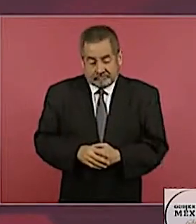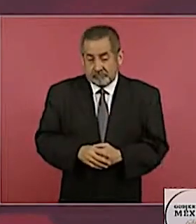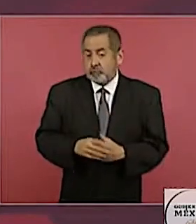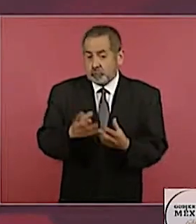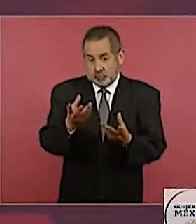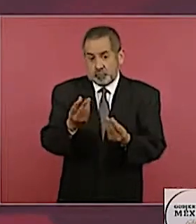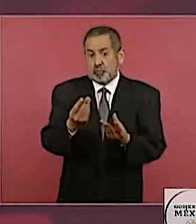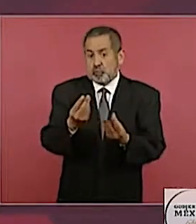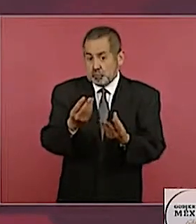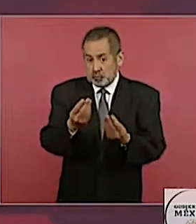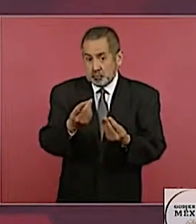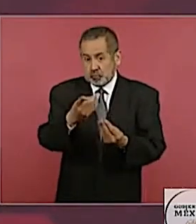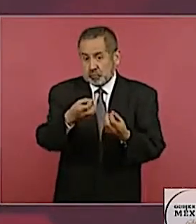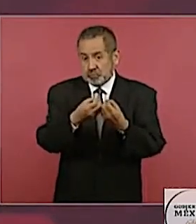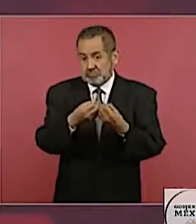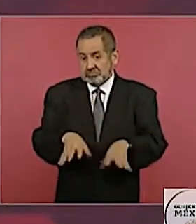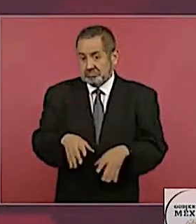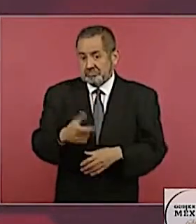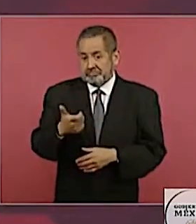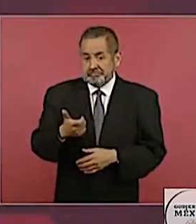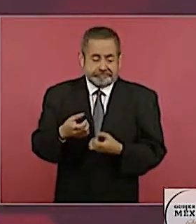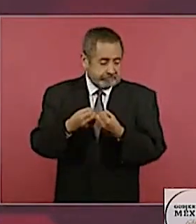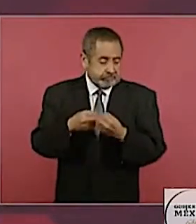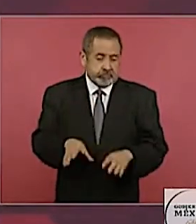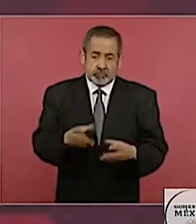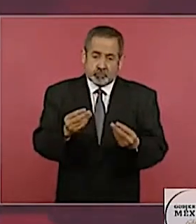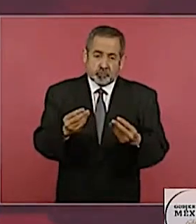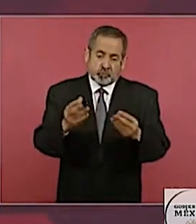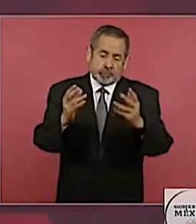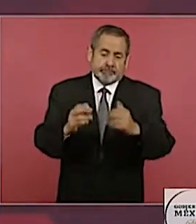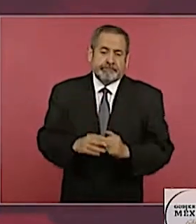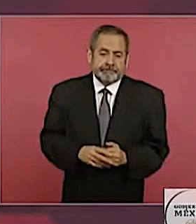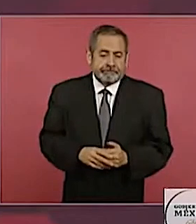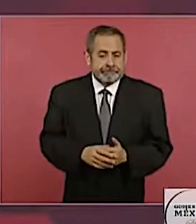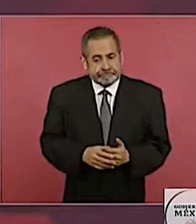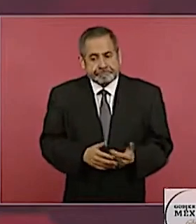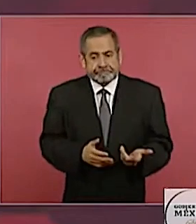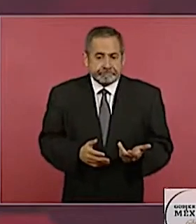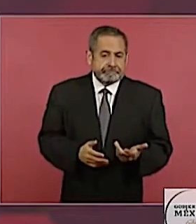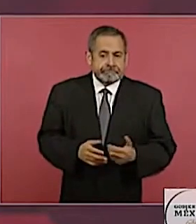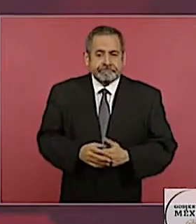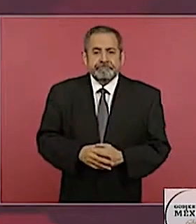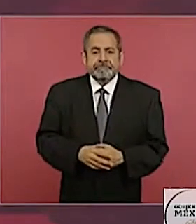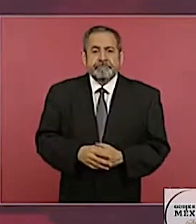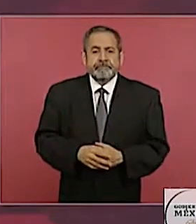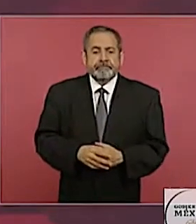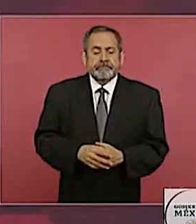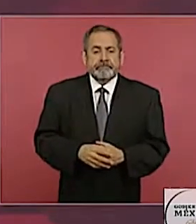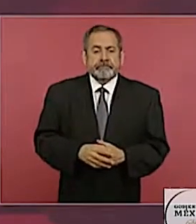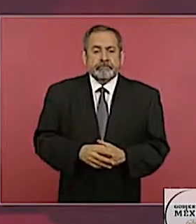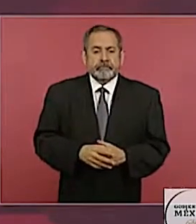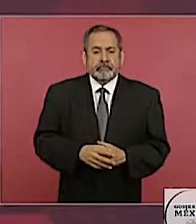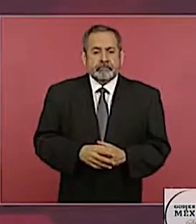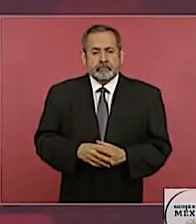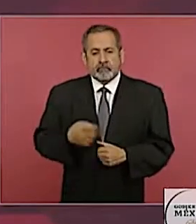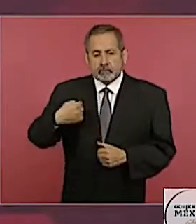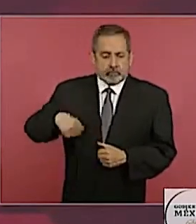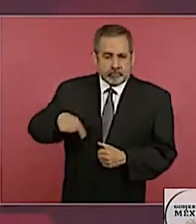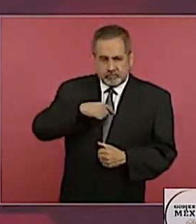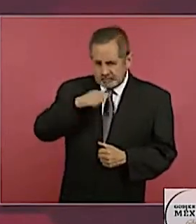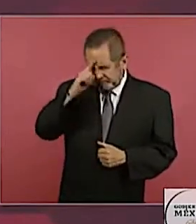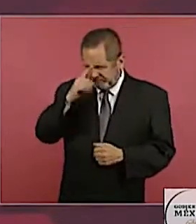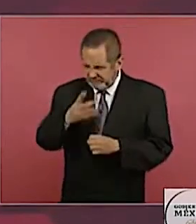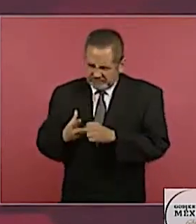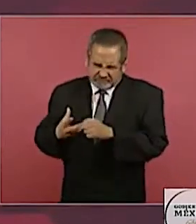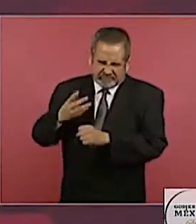bastante el daño nosotros vamos a a llevar a cabo una